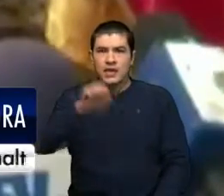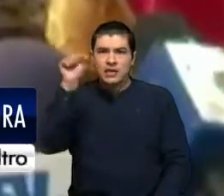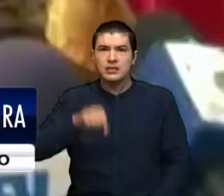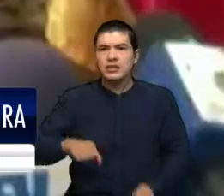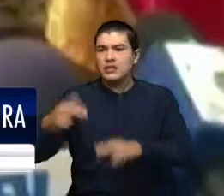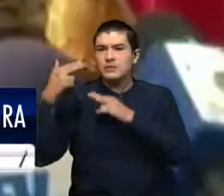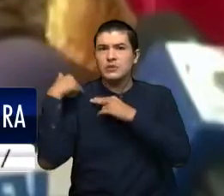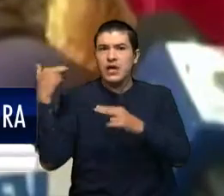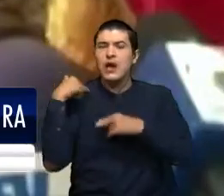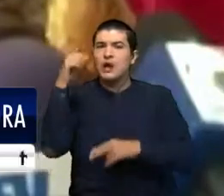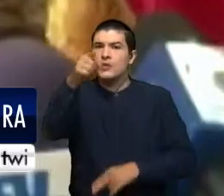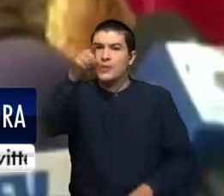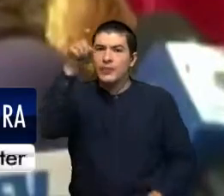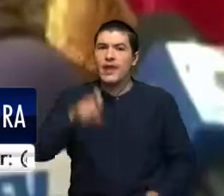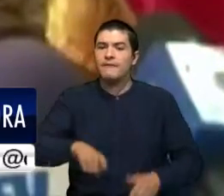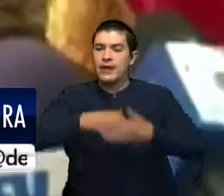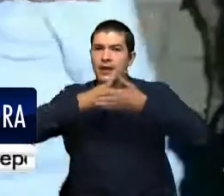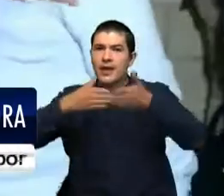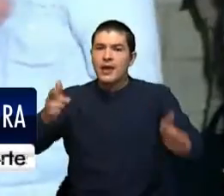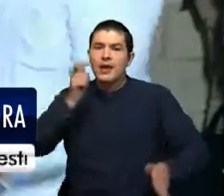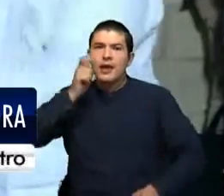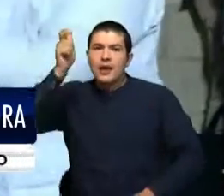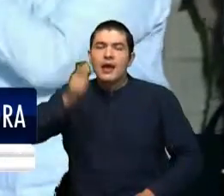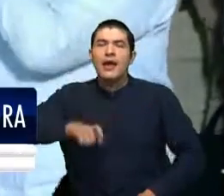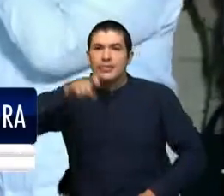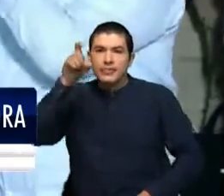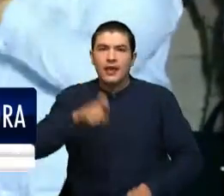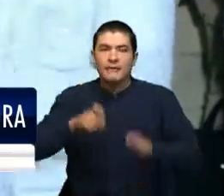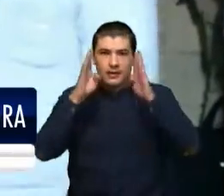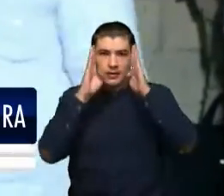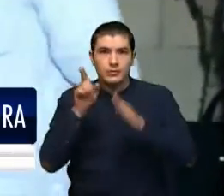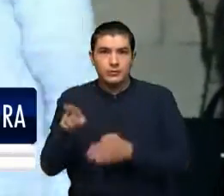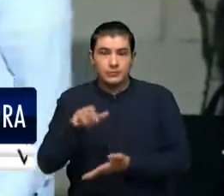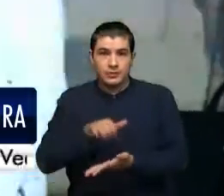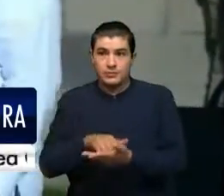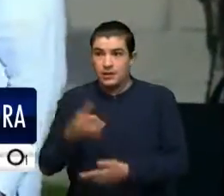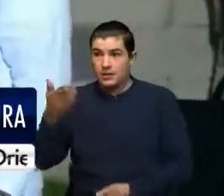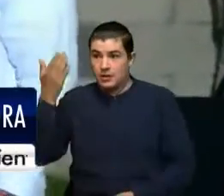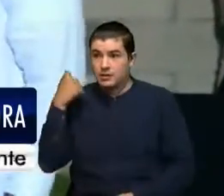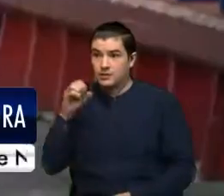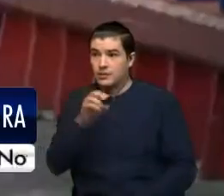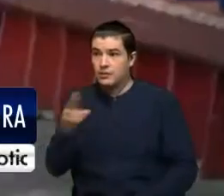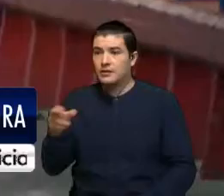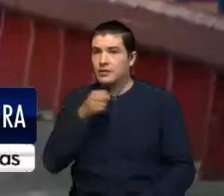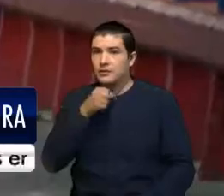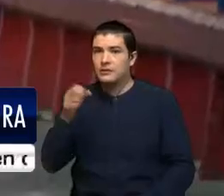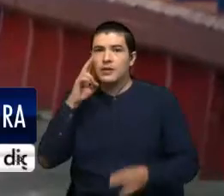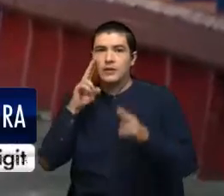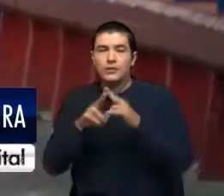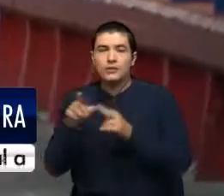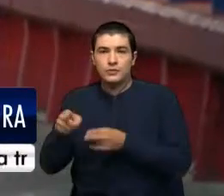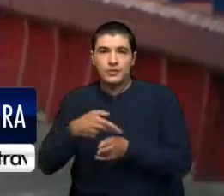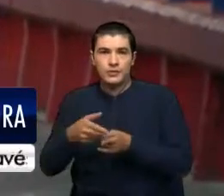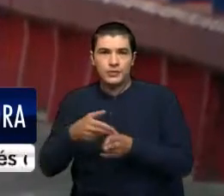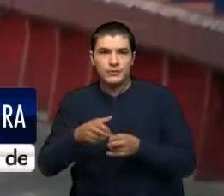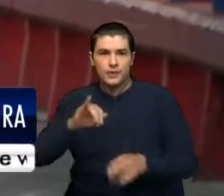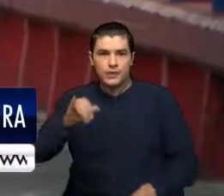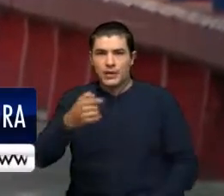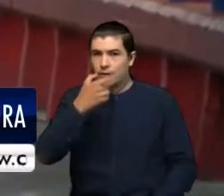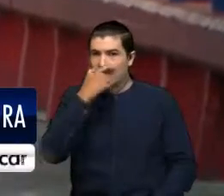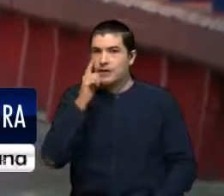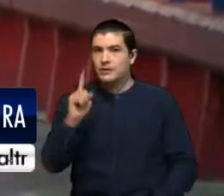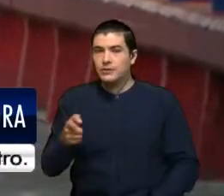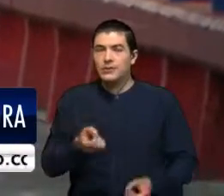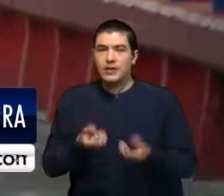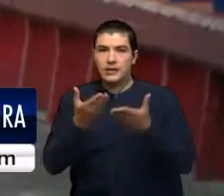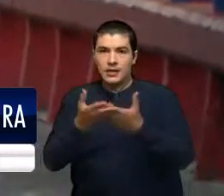de ustedes abrir de manera inmediata la frontera. Oriente Noticias conoció que en los próximos días Guaidó estaría nombrando nuevo Ministerio de